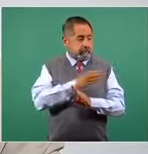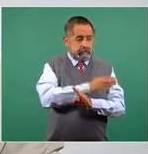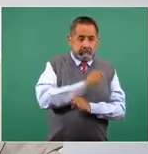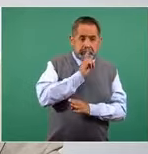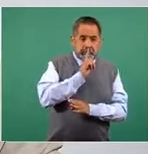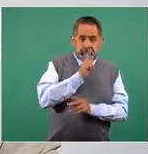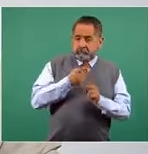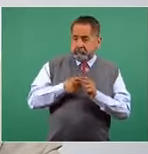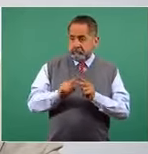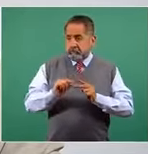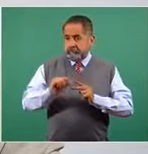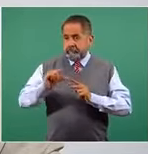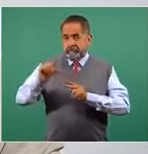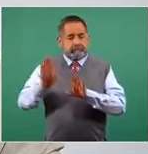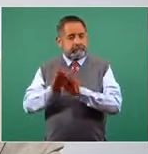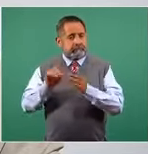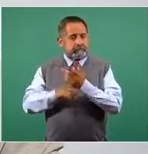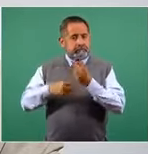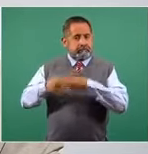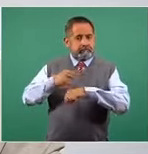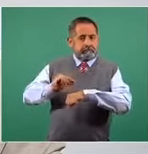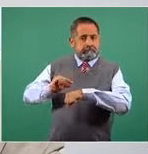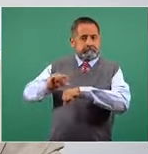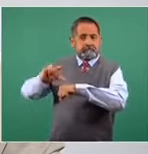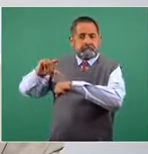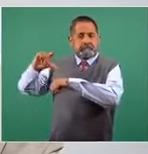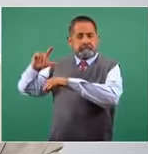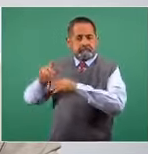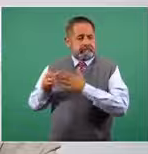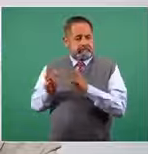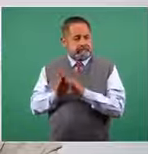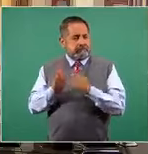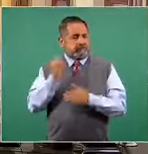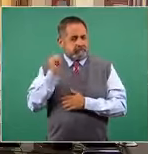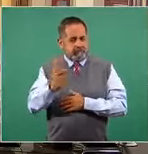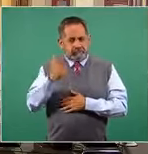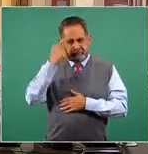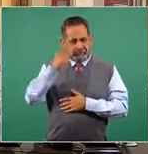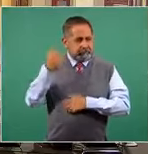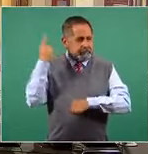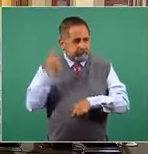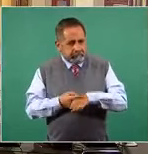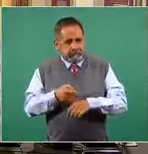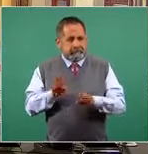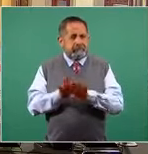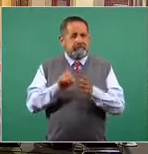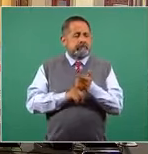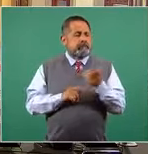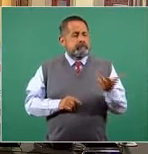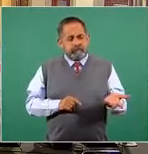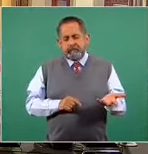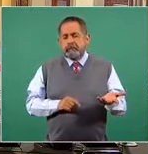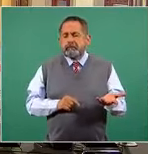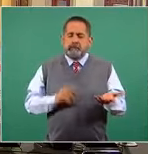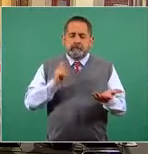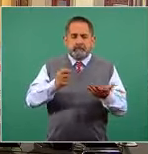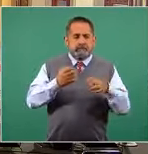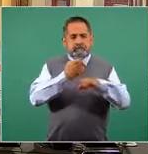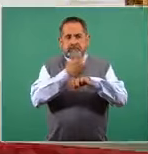si tiene que ver con un incremento, obviamente en su afectación poblacional, entonces la entidad